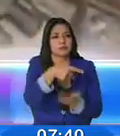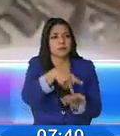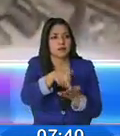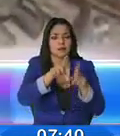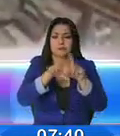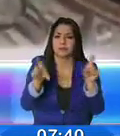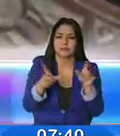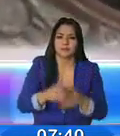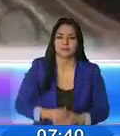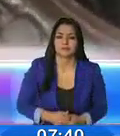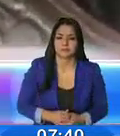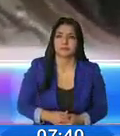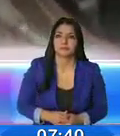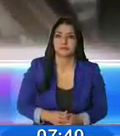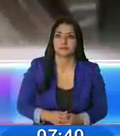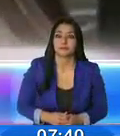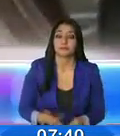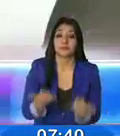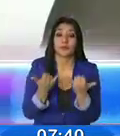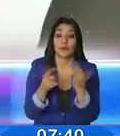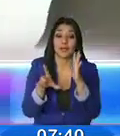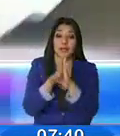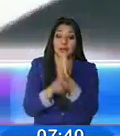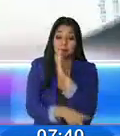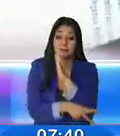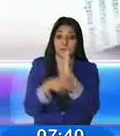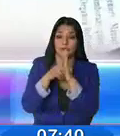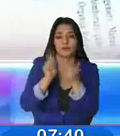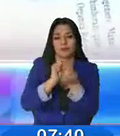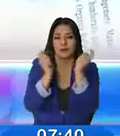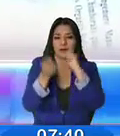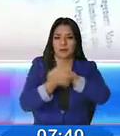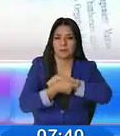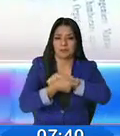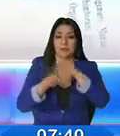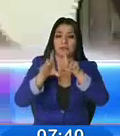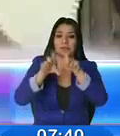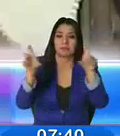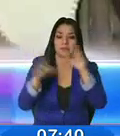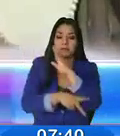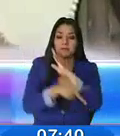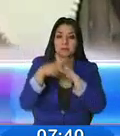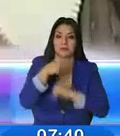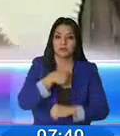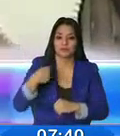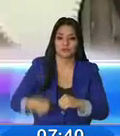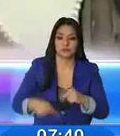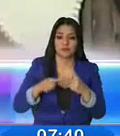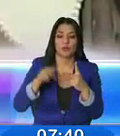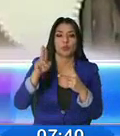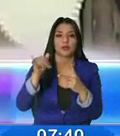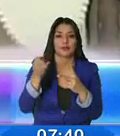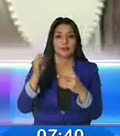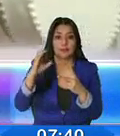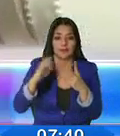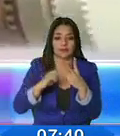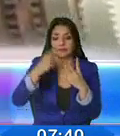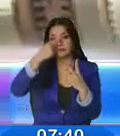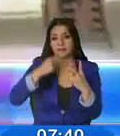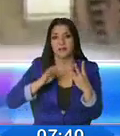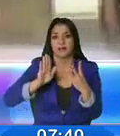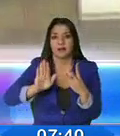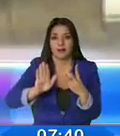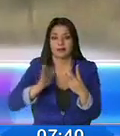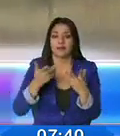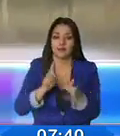compañías. Situación que con la política petrolera actual habría cambiado, incluso con las empresas Petrochina, Unitec y Petrotailandia, con quienes se ha